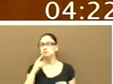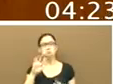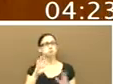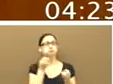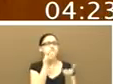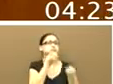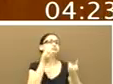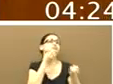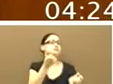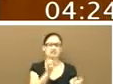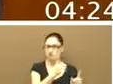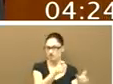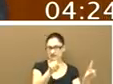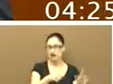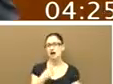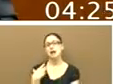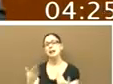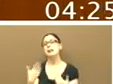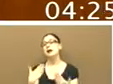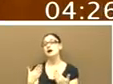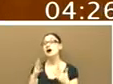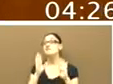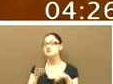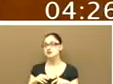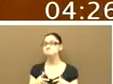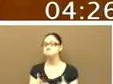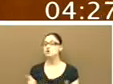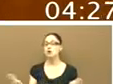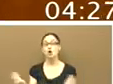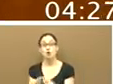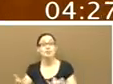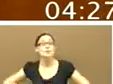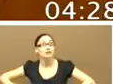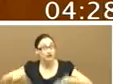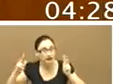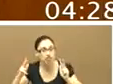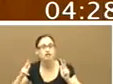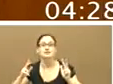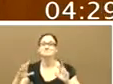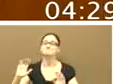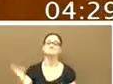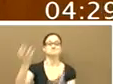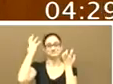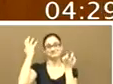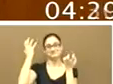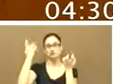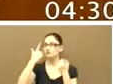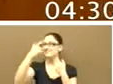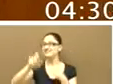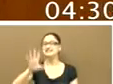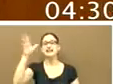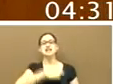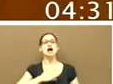capaces de combatirlo democráticamente y sin necesidad de aumentar el bando de los nacionalistas.